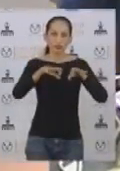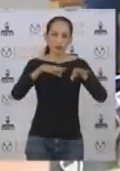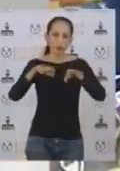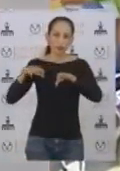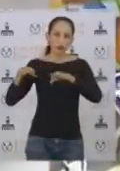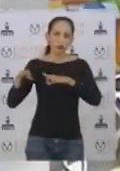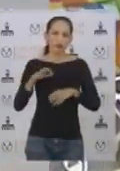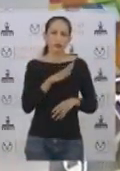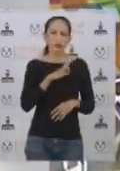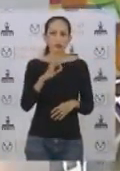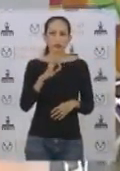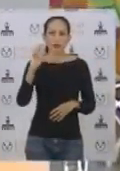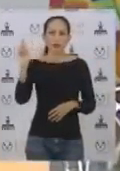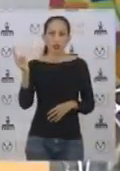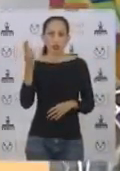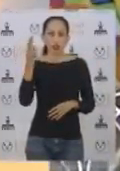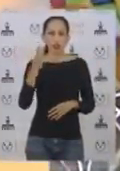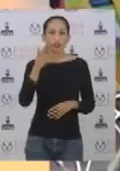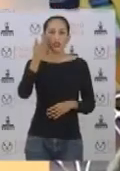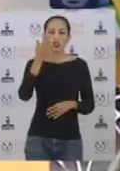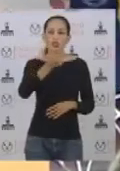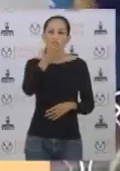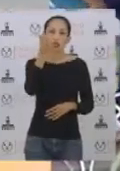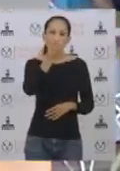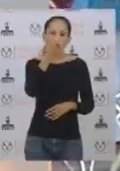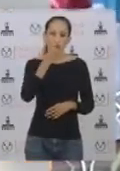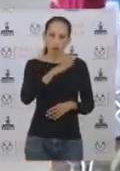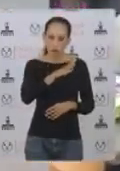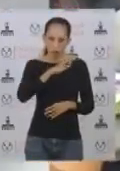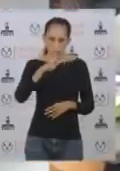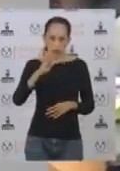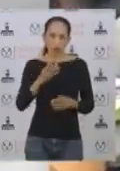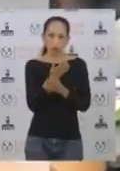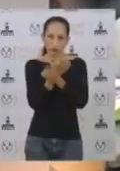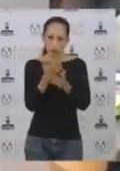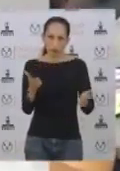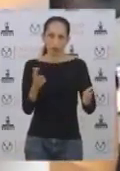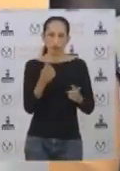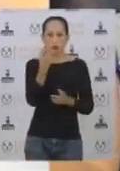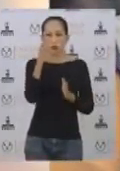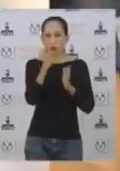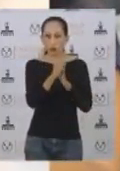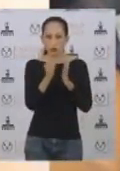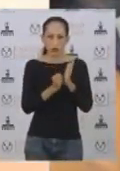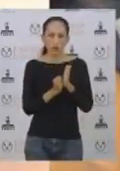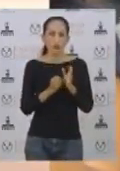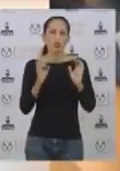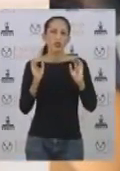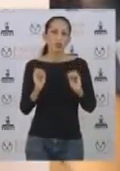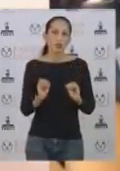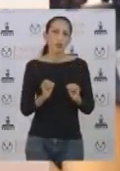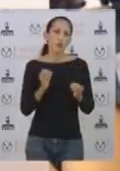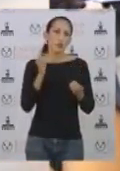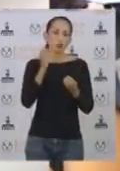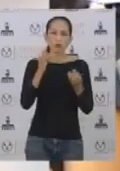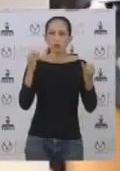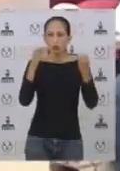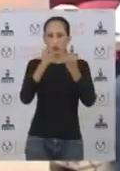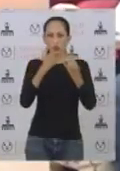laboral. Para la UAT, poder ofrecer a sus estudiantes la oportunidad de cursar un semestre o hacer una estancia académica